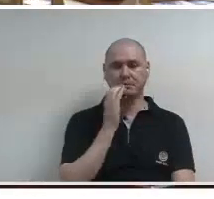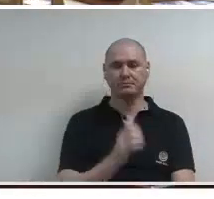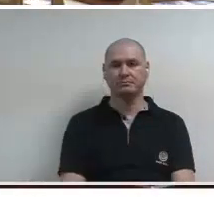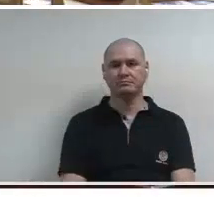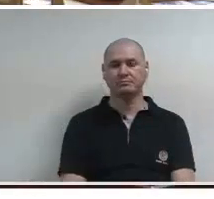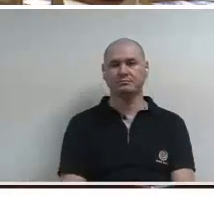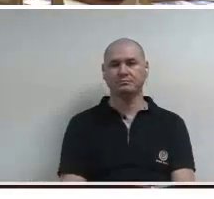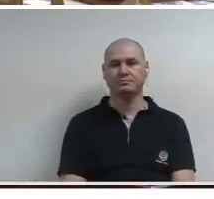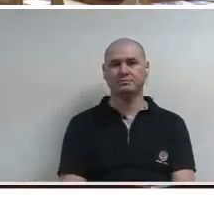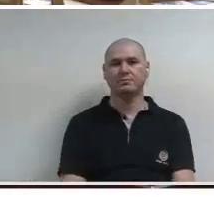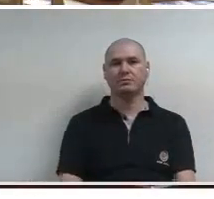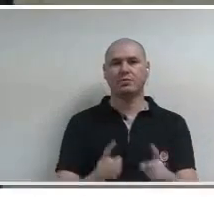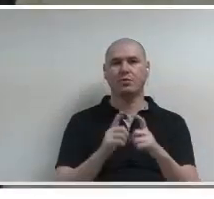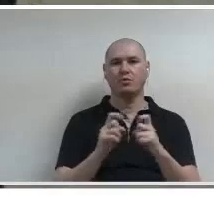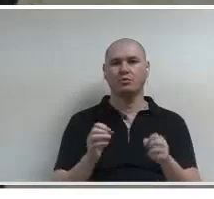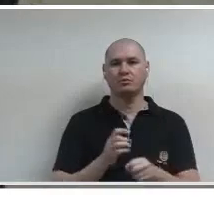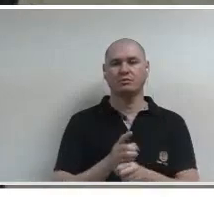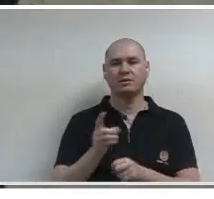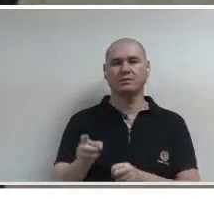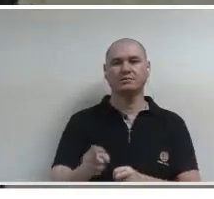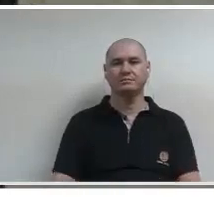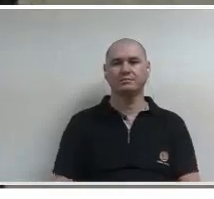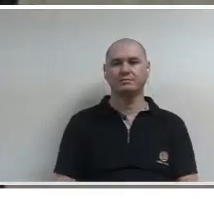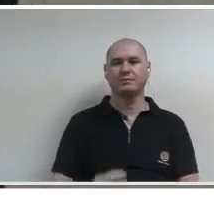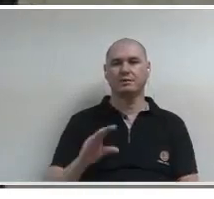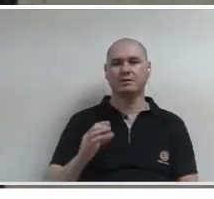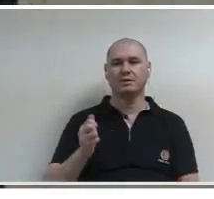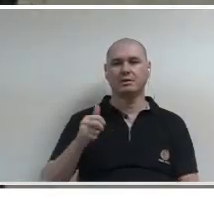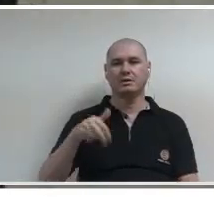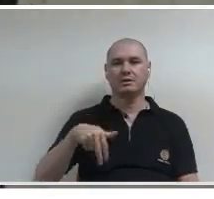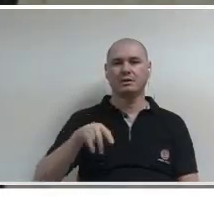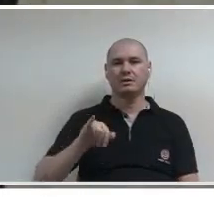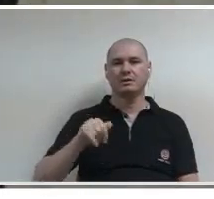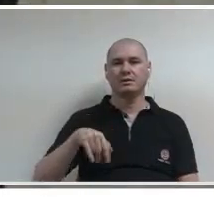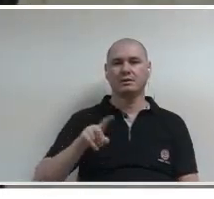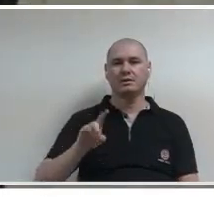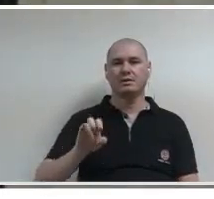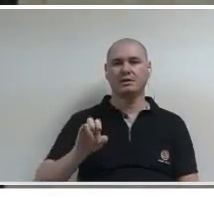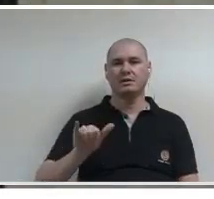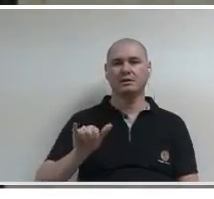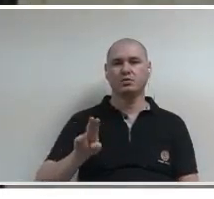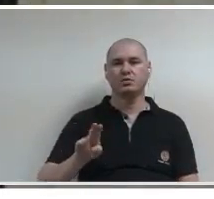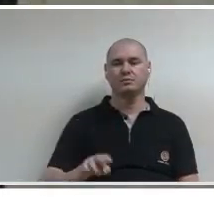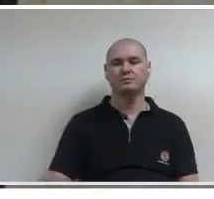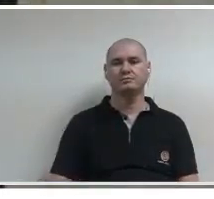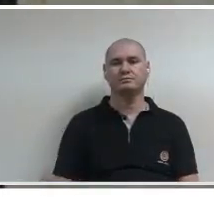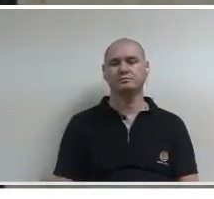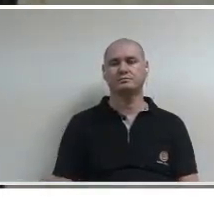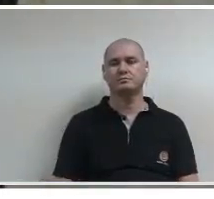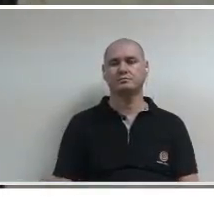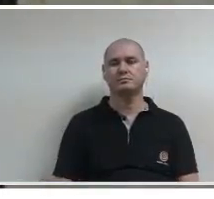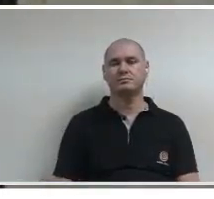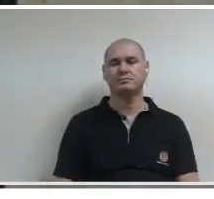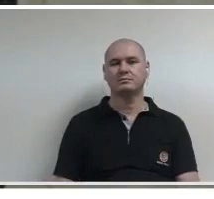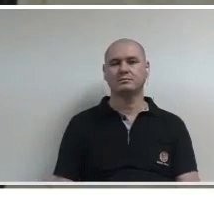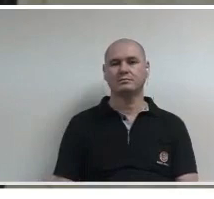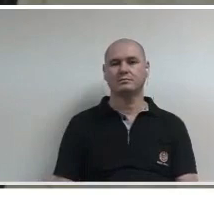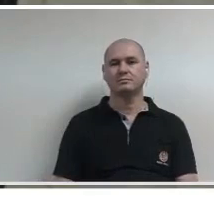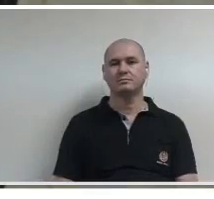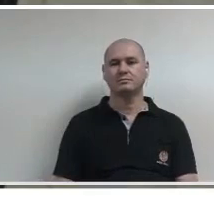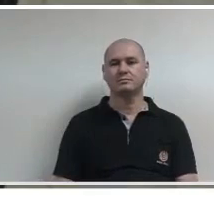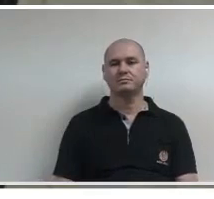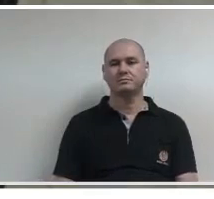Co atico a Jairupi Upeisa. Circunscripción judicial Canin de Yupe, Guanaco Terna, juez penal sentencia número